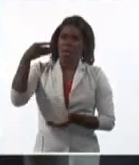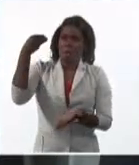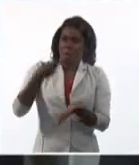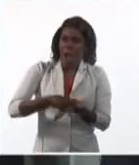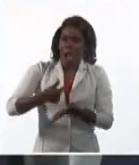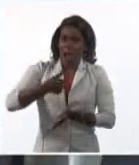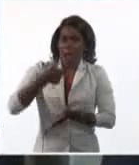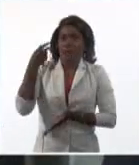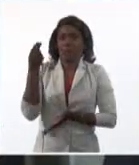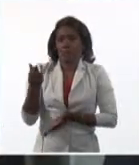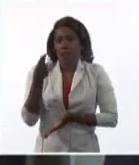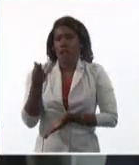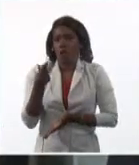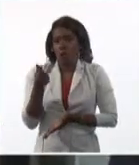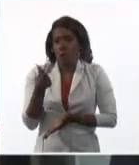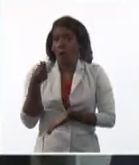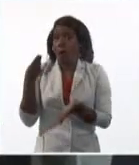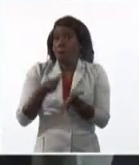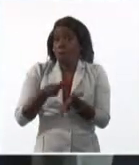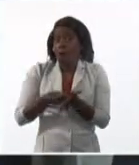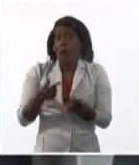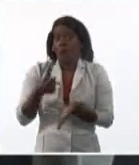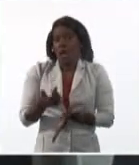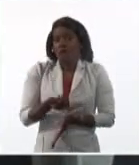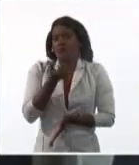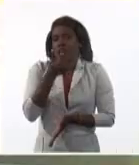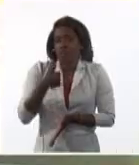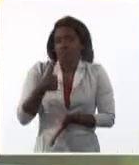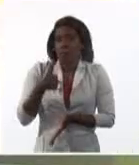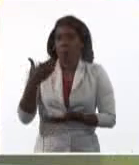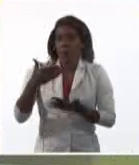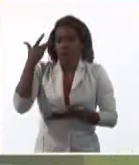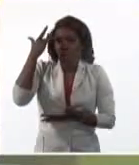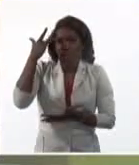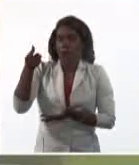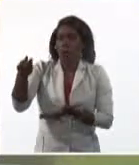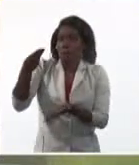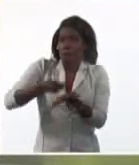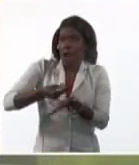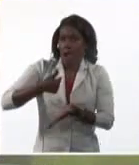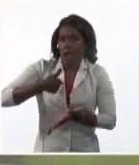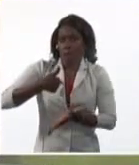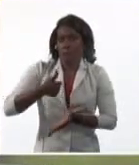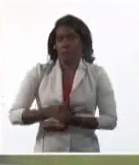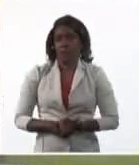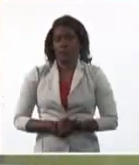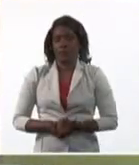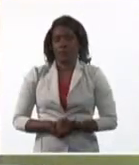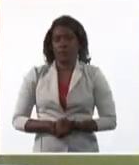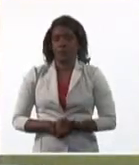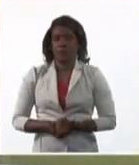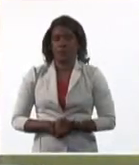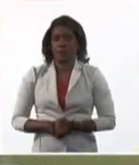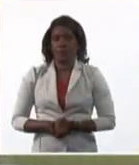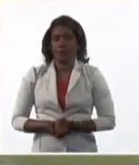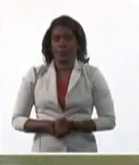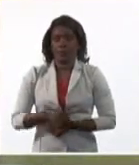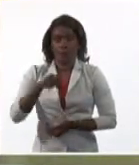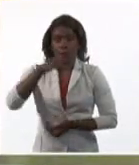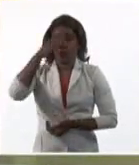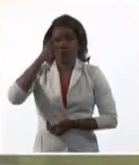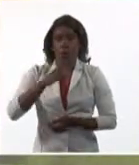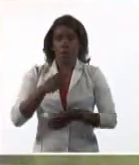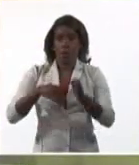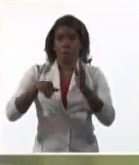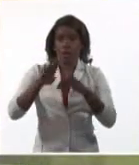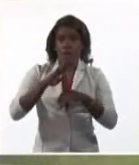debe ser. Deberían pagarme los daños y perjuicios. De nuestro continente, ministros y funcionarios del gobierno de